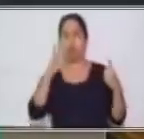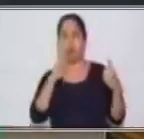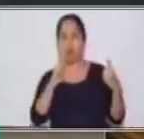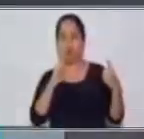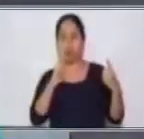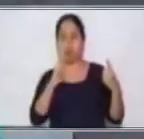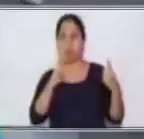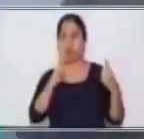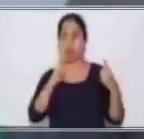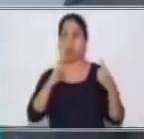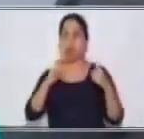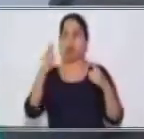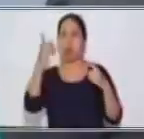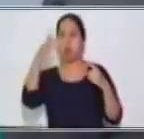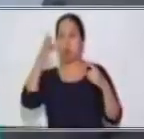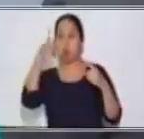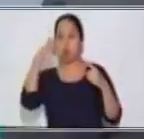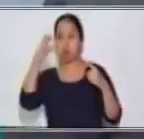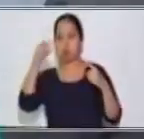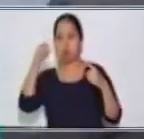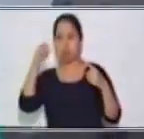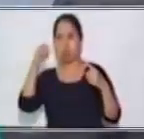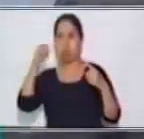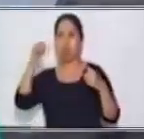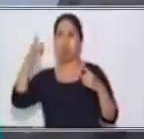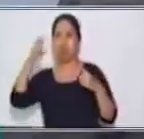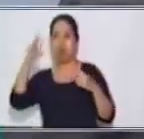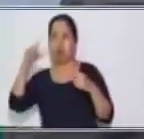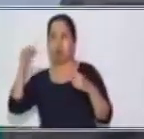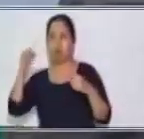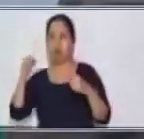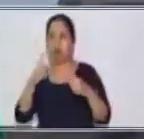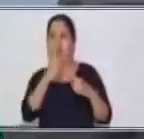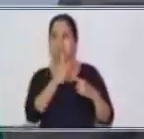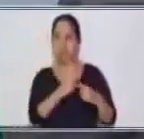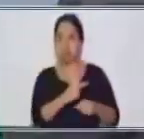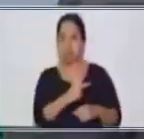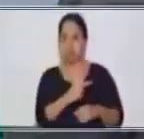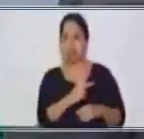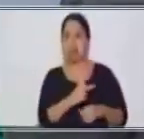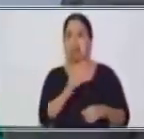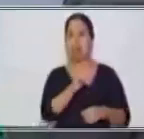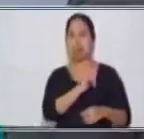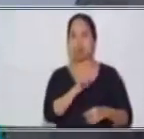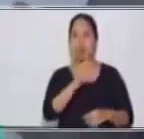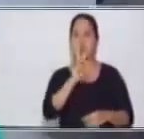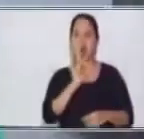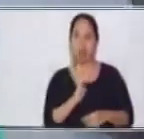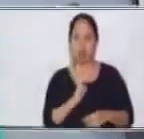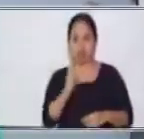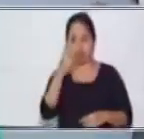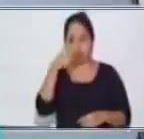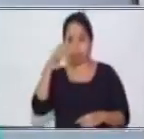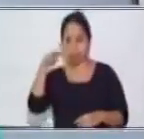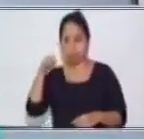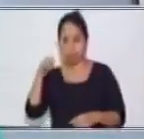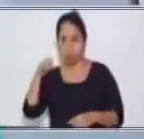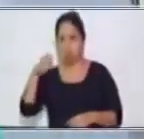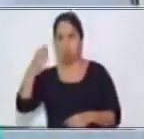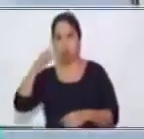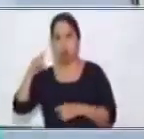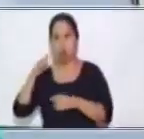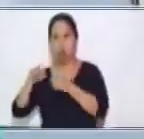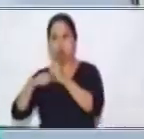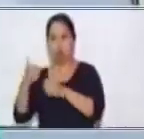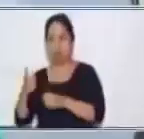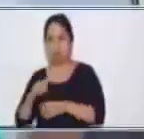alfa y y va a ser igual a r el seno de alfa.